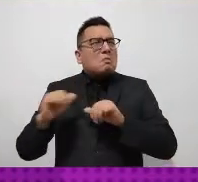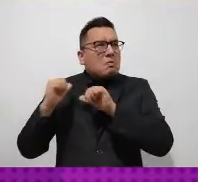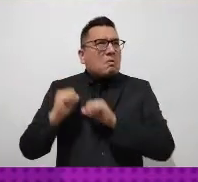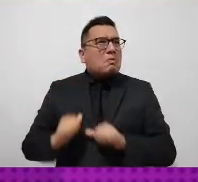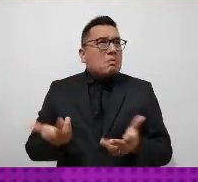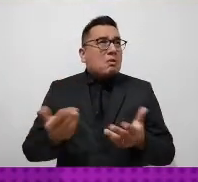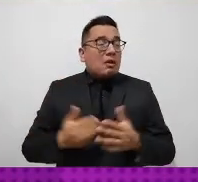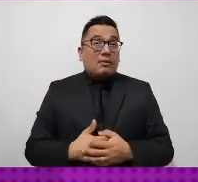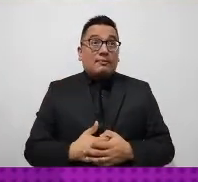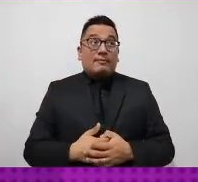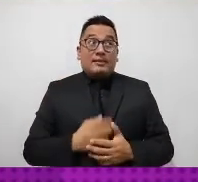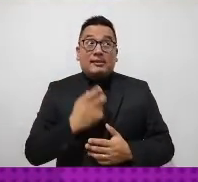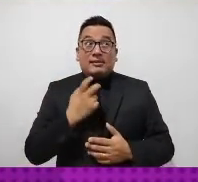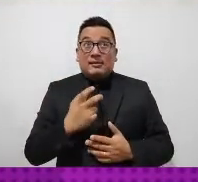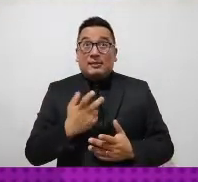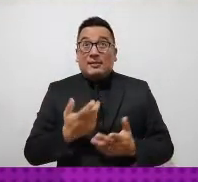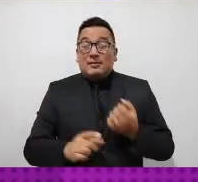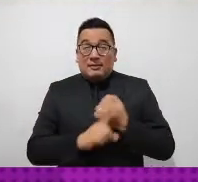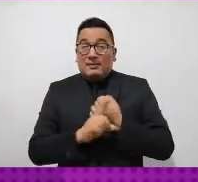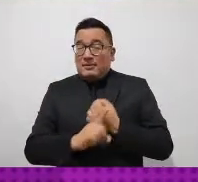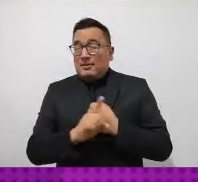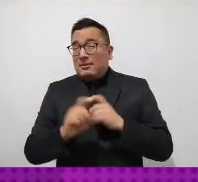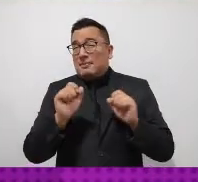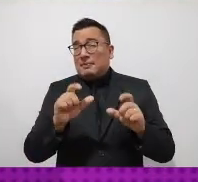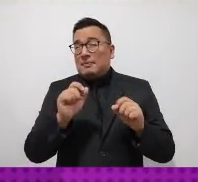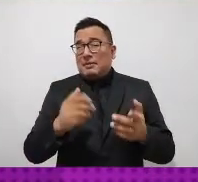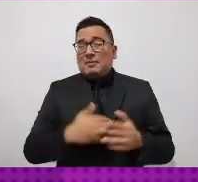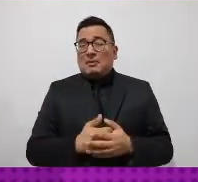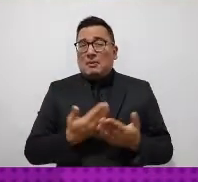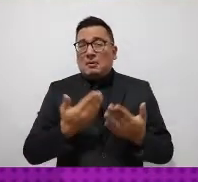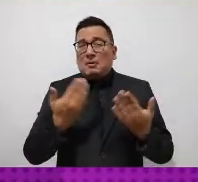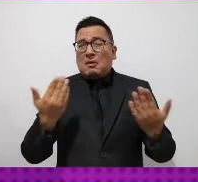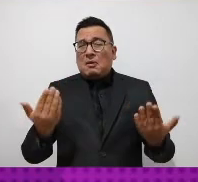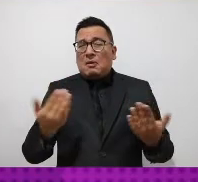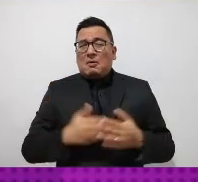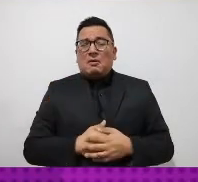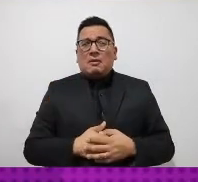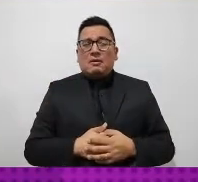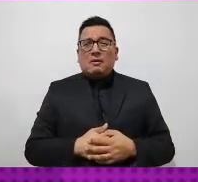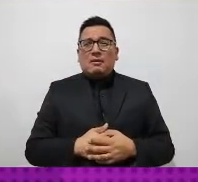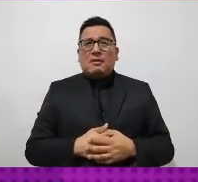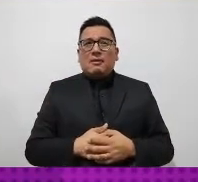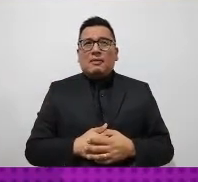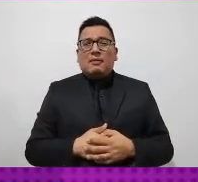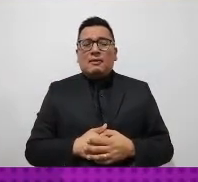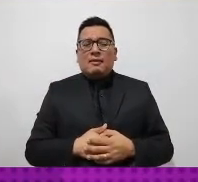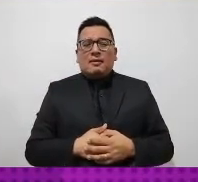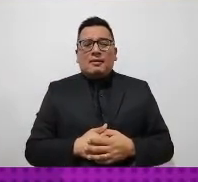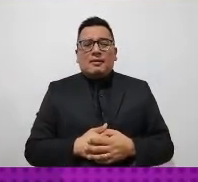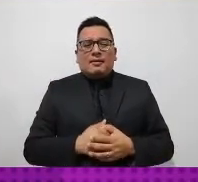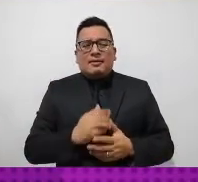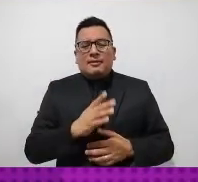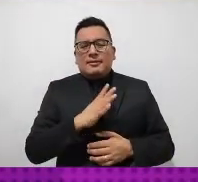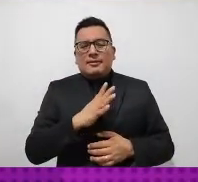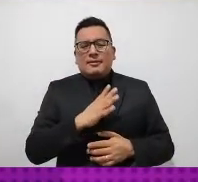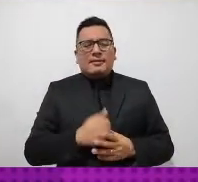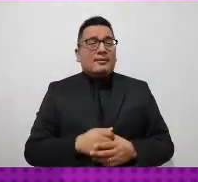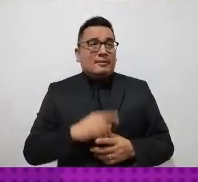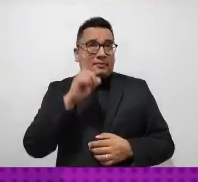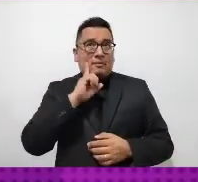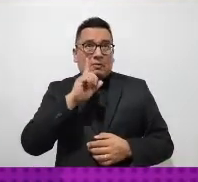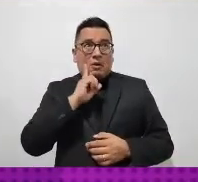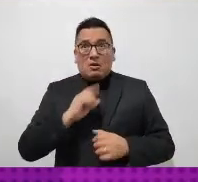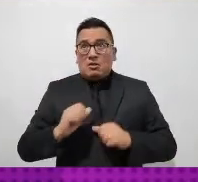mujeres, porque esa es otra problemática que una vez que se llegan, o sea, que las